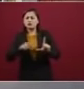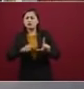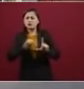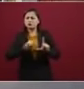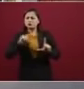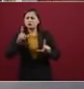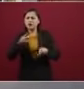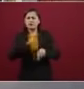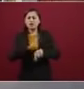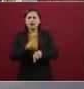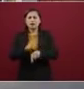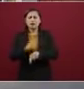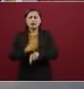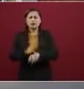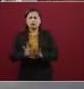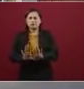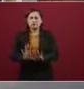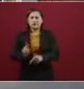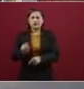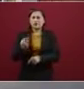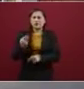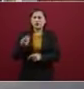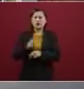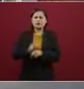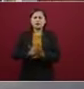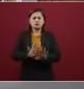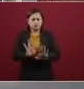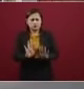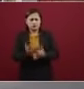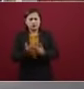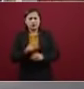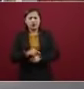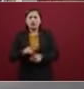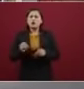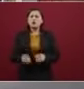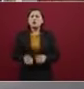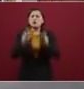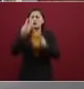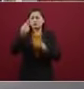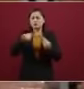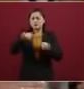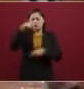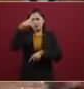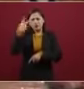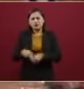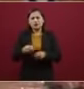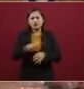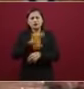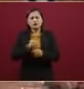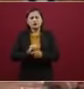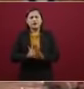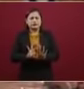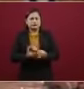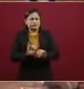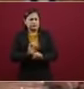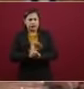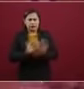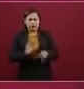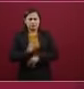Sí, pero no es cuestión de promedio, espérame. No es cuestión de promedio diario, es cuestión de cuántos mexicanos han muerto durante claro, los primeros tres meses. Y